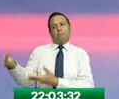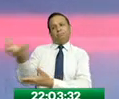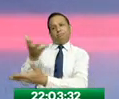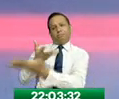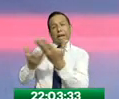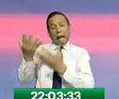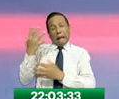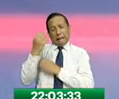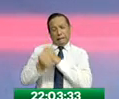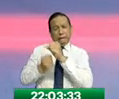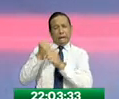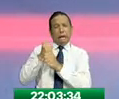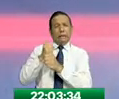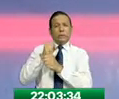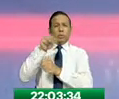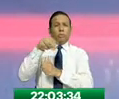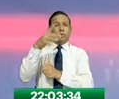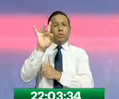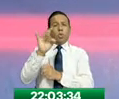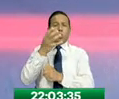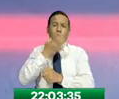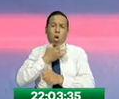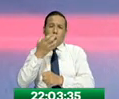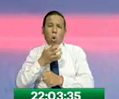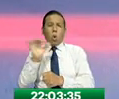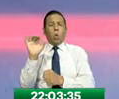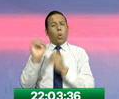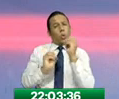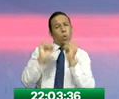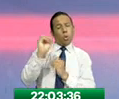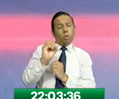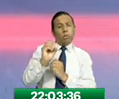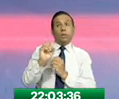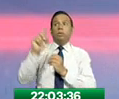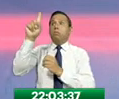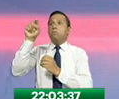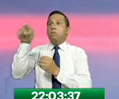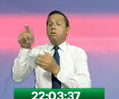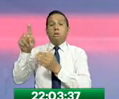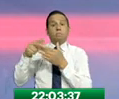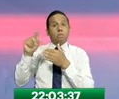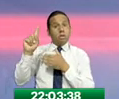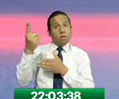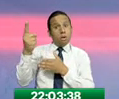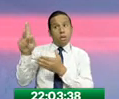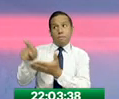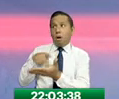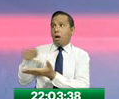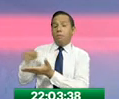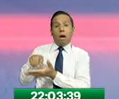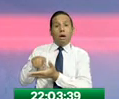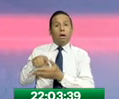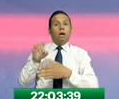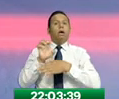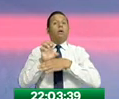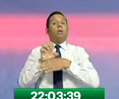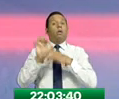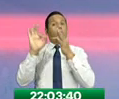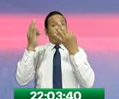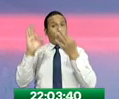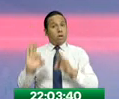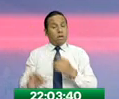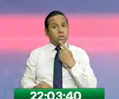en agosto y octubre del 2018, por el equivalente de $1,000 millones. Pero además, la cartera de Estado sostiene que si bien